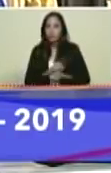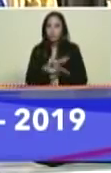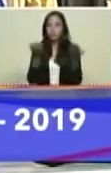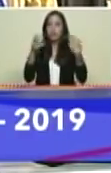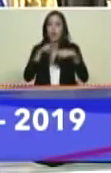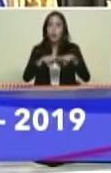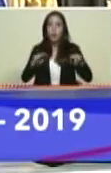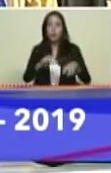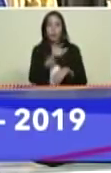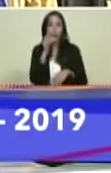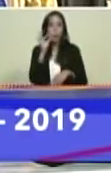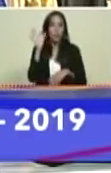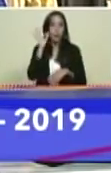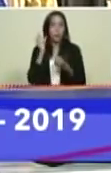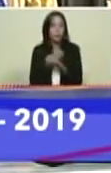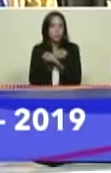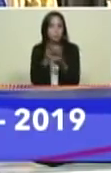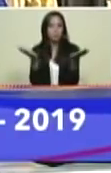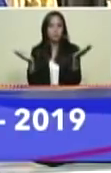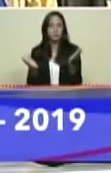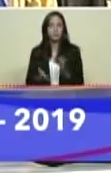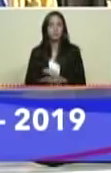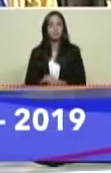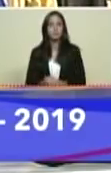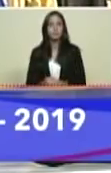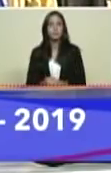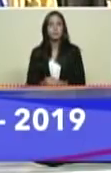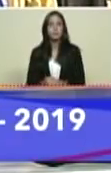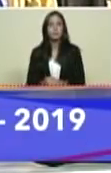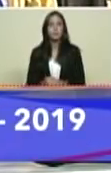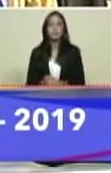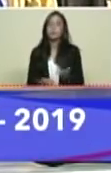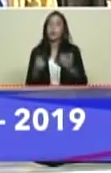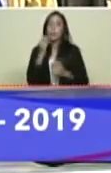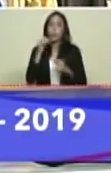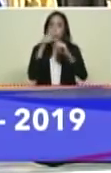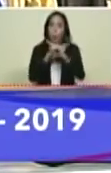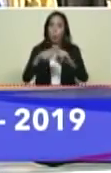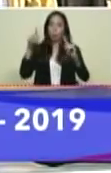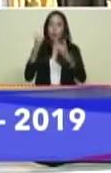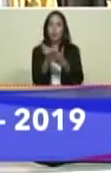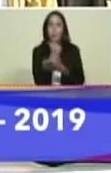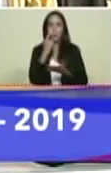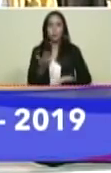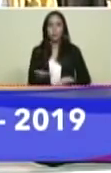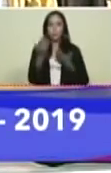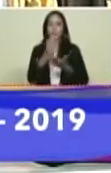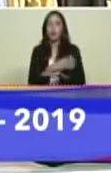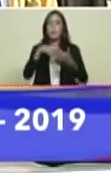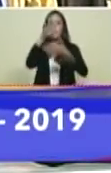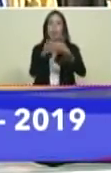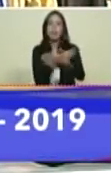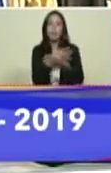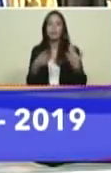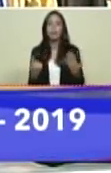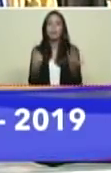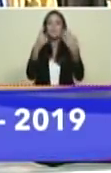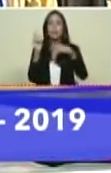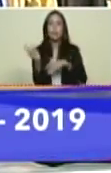muchachas, a los niños, a las niñas. Por ejemplo, aquí tengo el libro Matemáticas, sexto